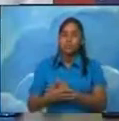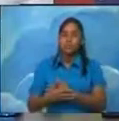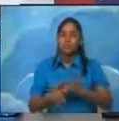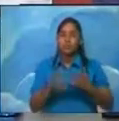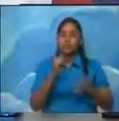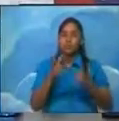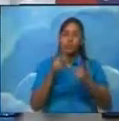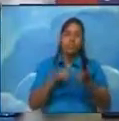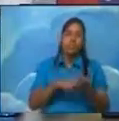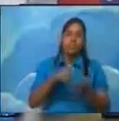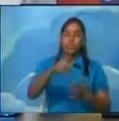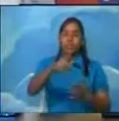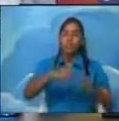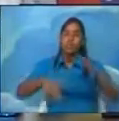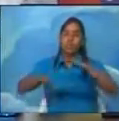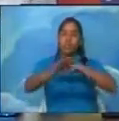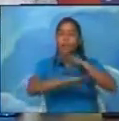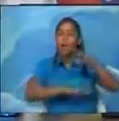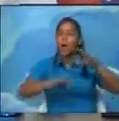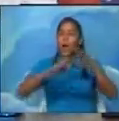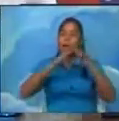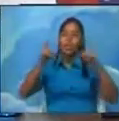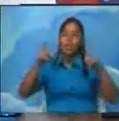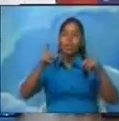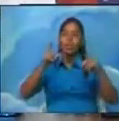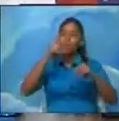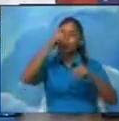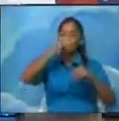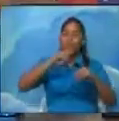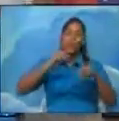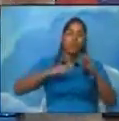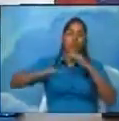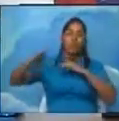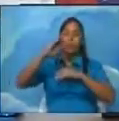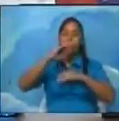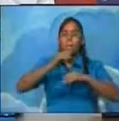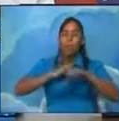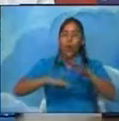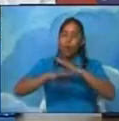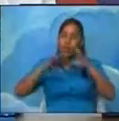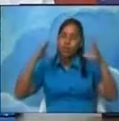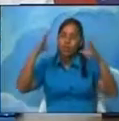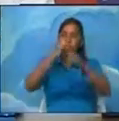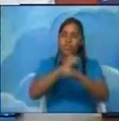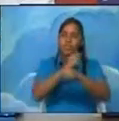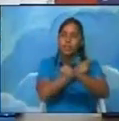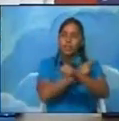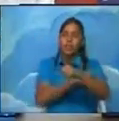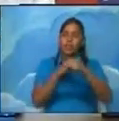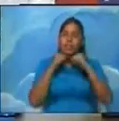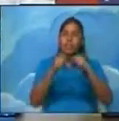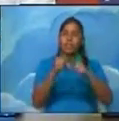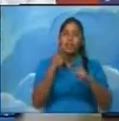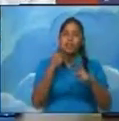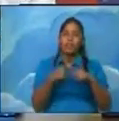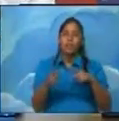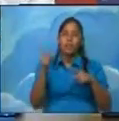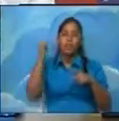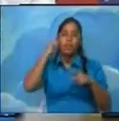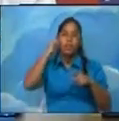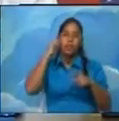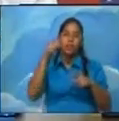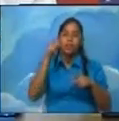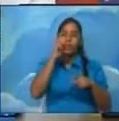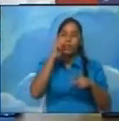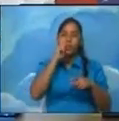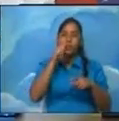iban caminando bajo la nube del Altísimo, bajo la sombra del Omnipotente, pero las mujeres y